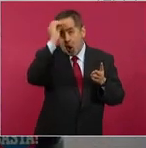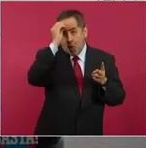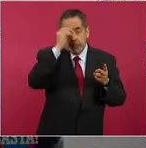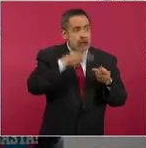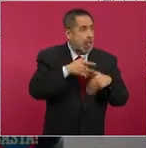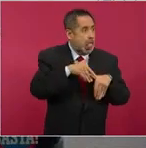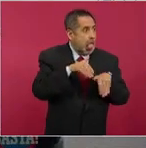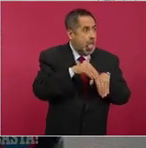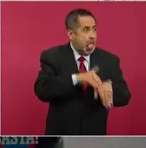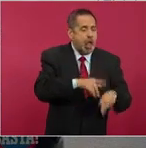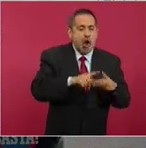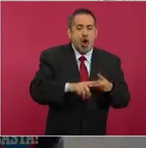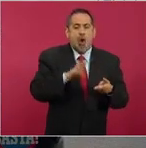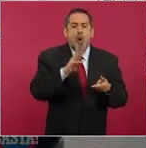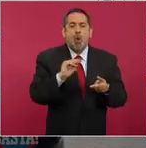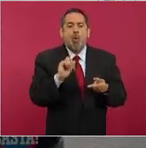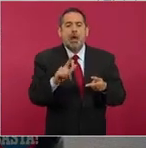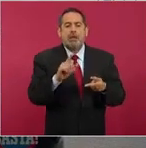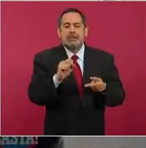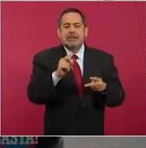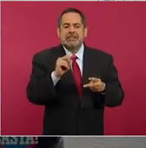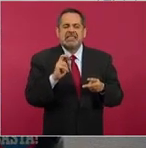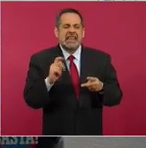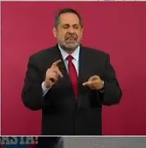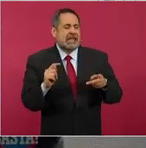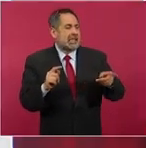del Wall Street Journal.